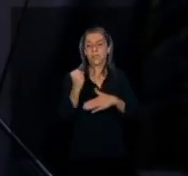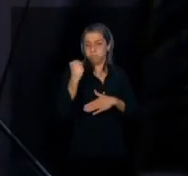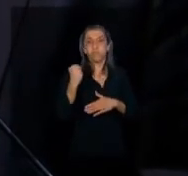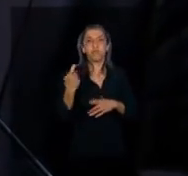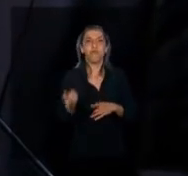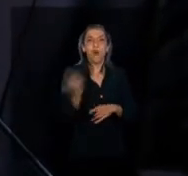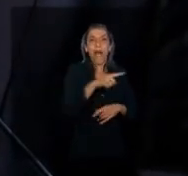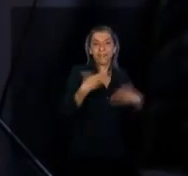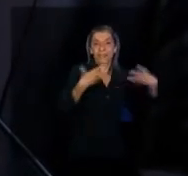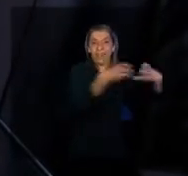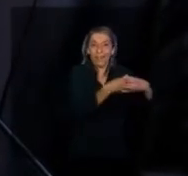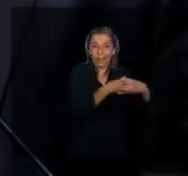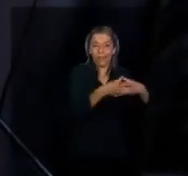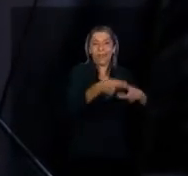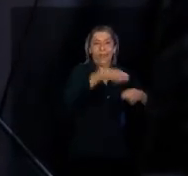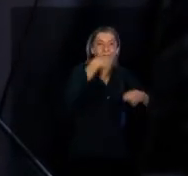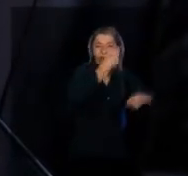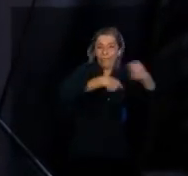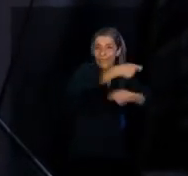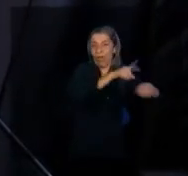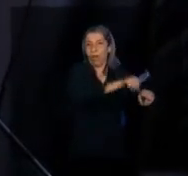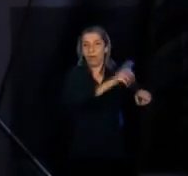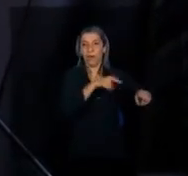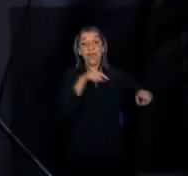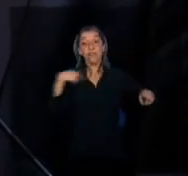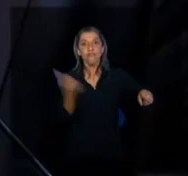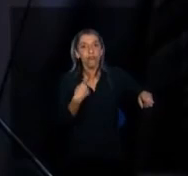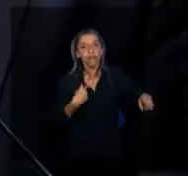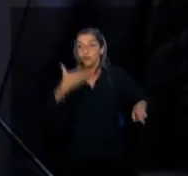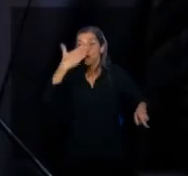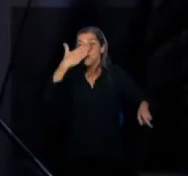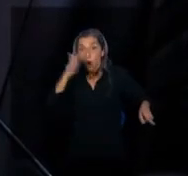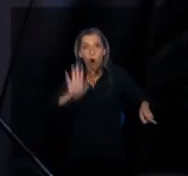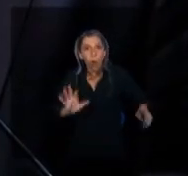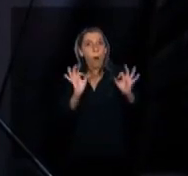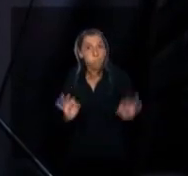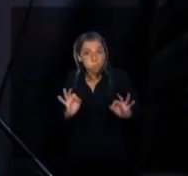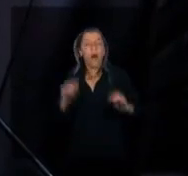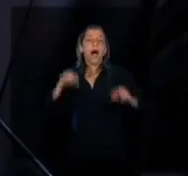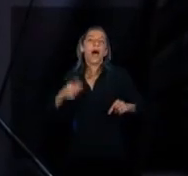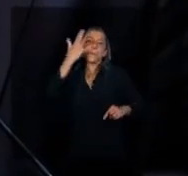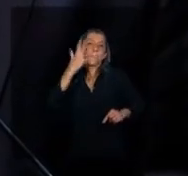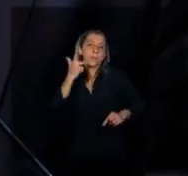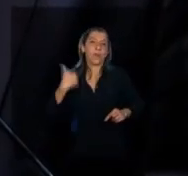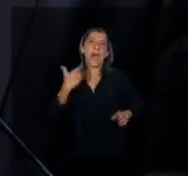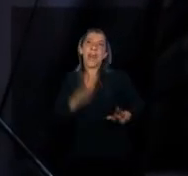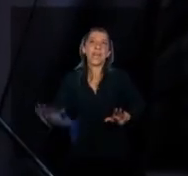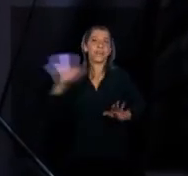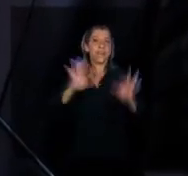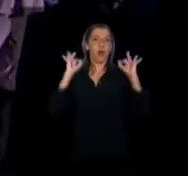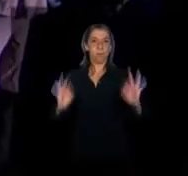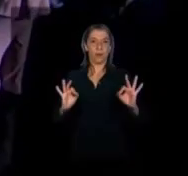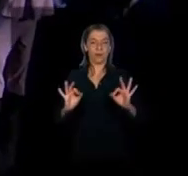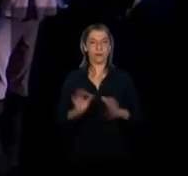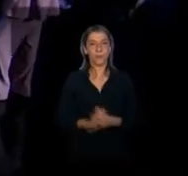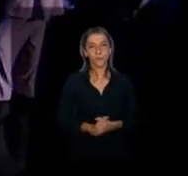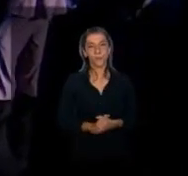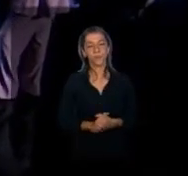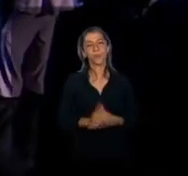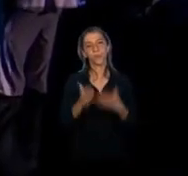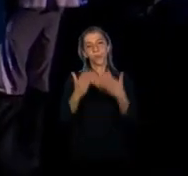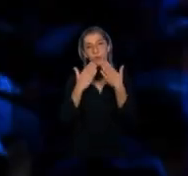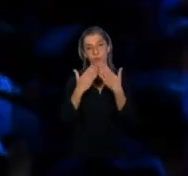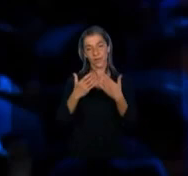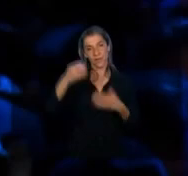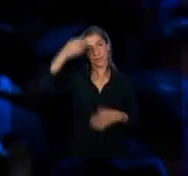barrad Popular lo estamos haciendo en Córdoba y quiero que lo hagamos en toda nuestra patria Argentina bien gracias